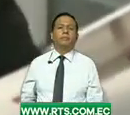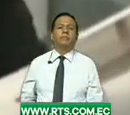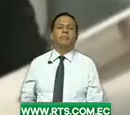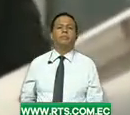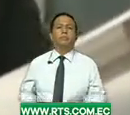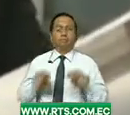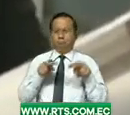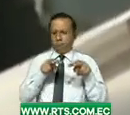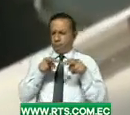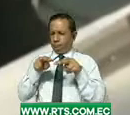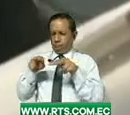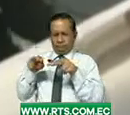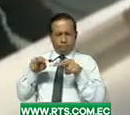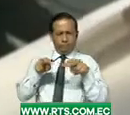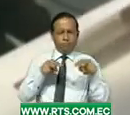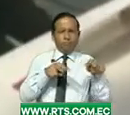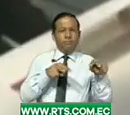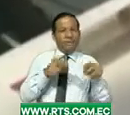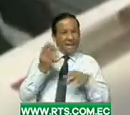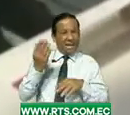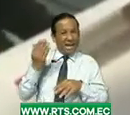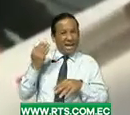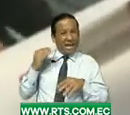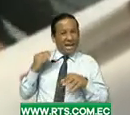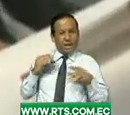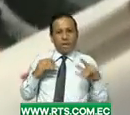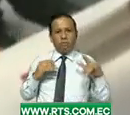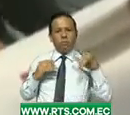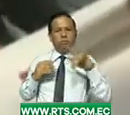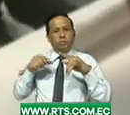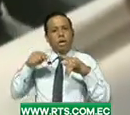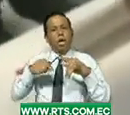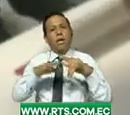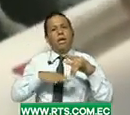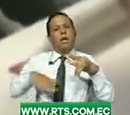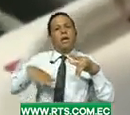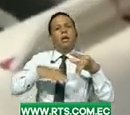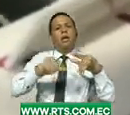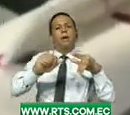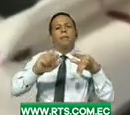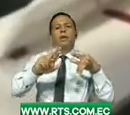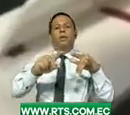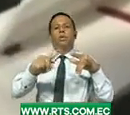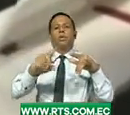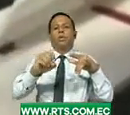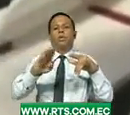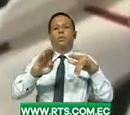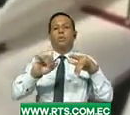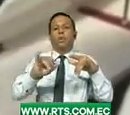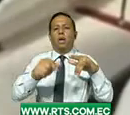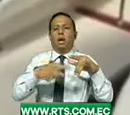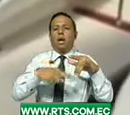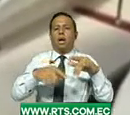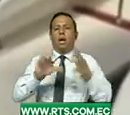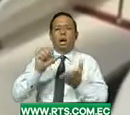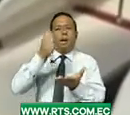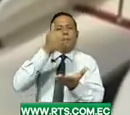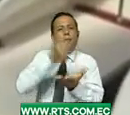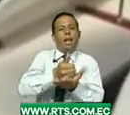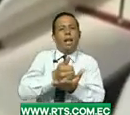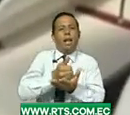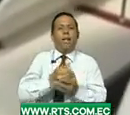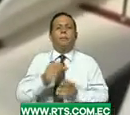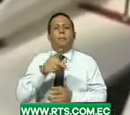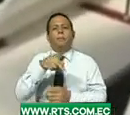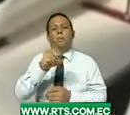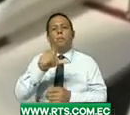Son las imágenes que hasta antes de partir se registraban en el aeropuerto de Varsovia, capital de Polonia. Son estudiantes, compatriotas ecuatorianos